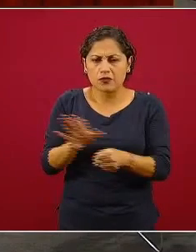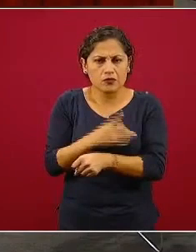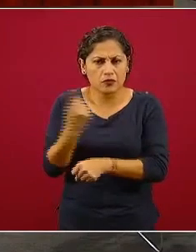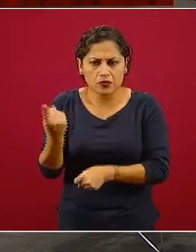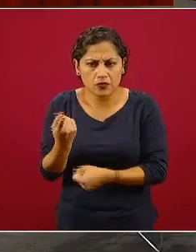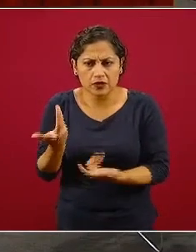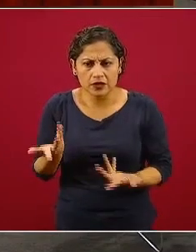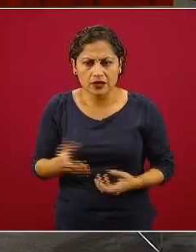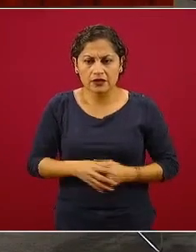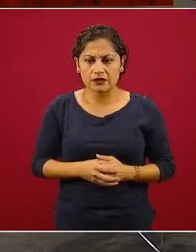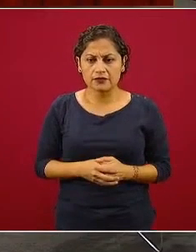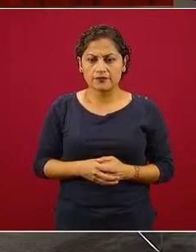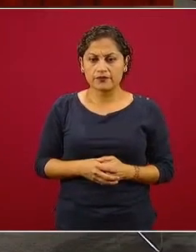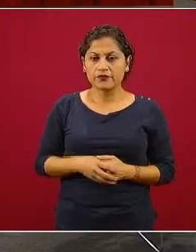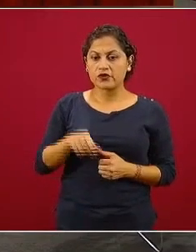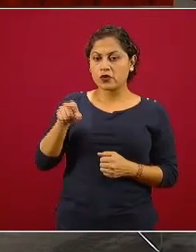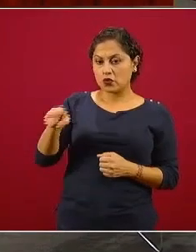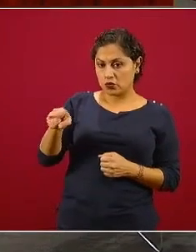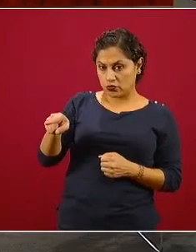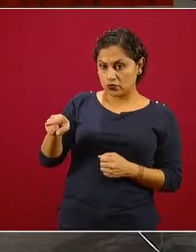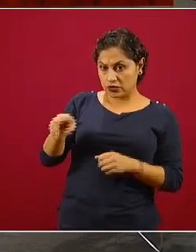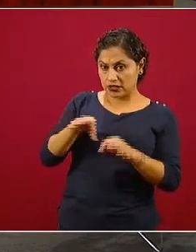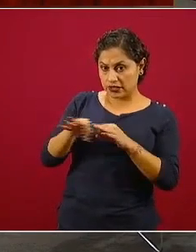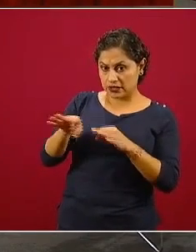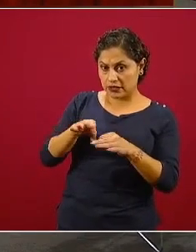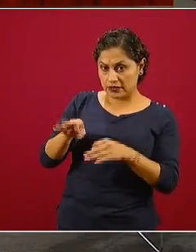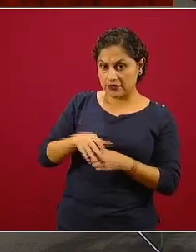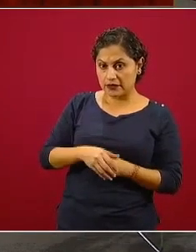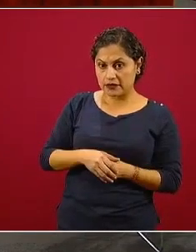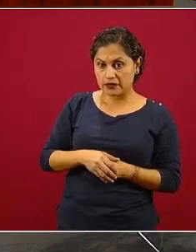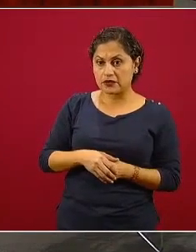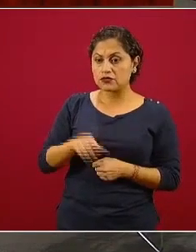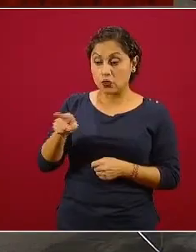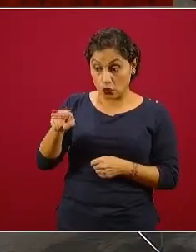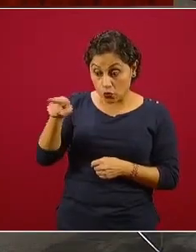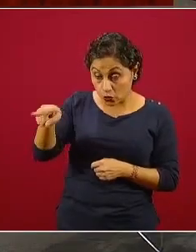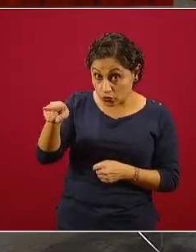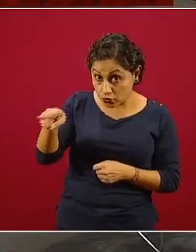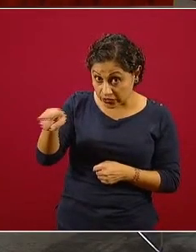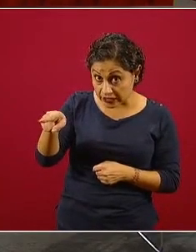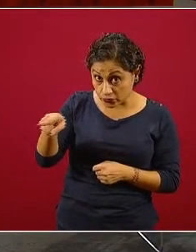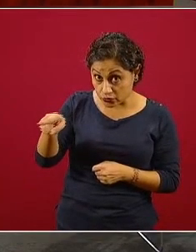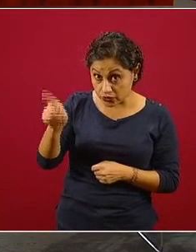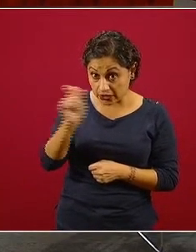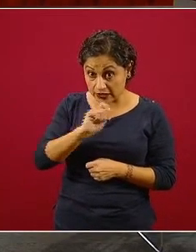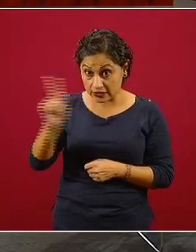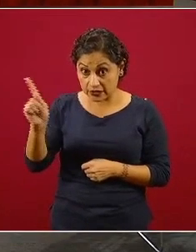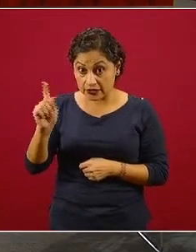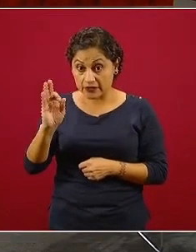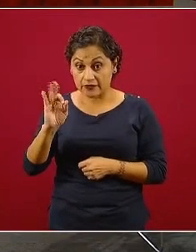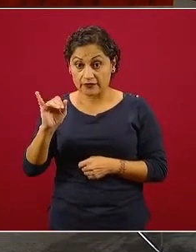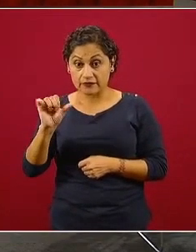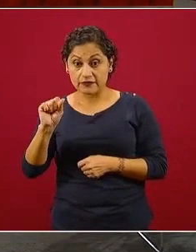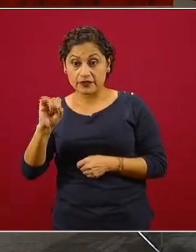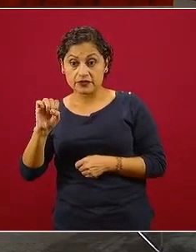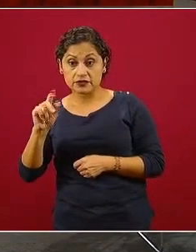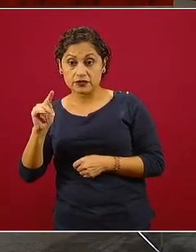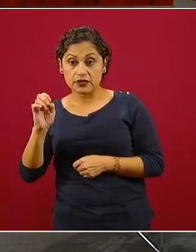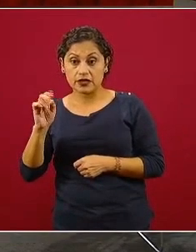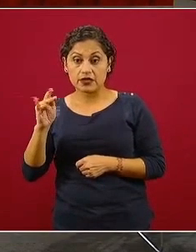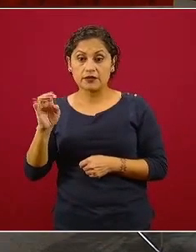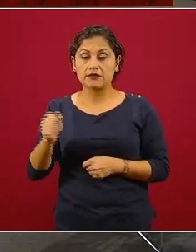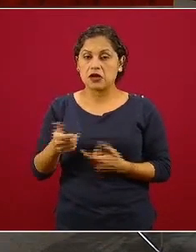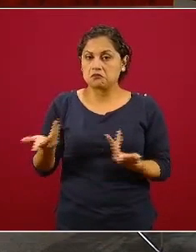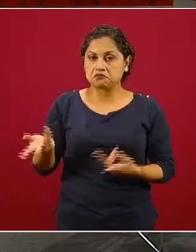es fisioterapeuta pulmonar? Sí, hay fisioterapeutas intensivistas. No, que sí, ustedes. Sí, conozco de fisioterapia pulmonar. Bienvenidas